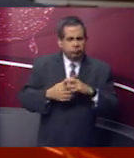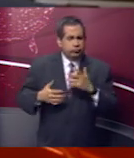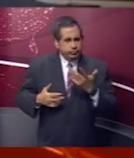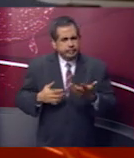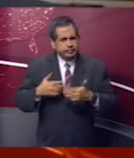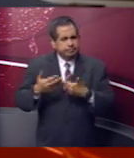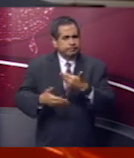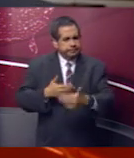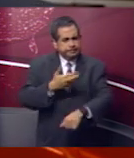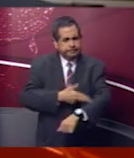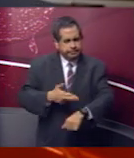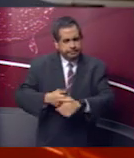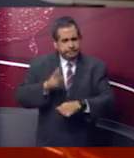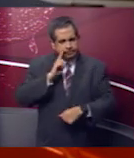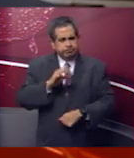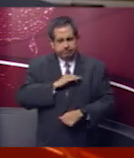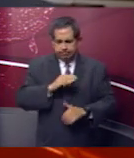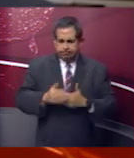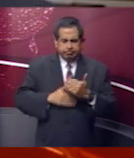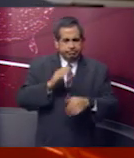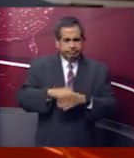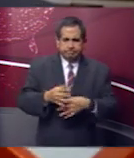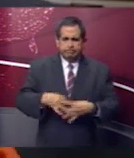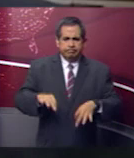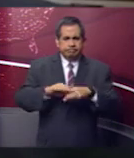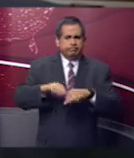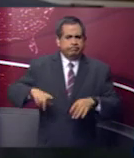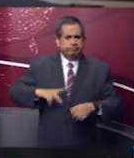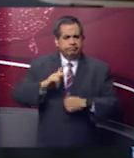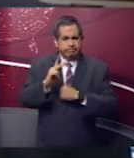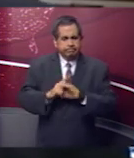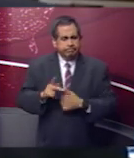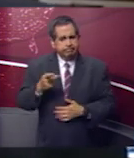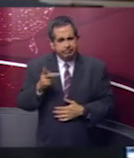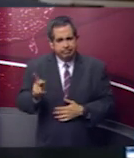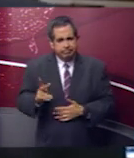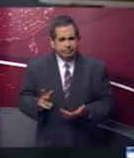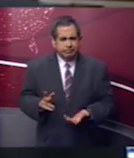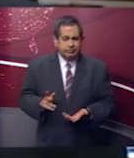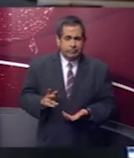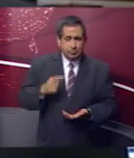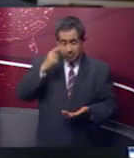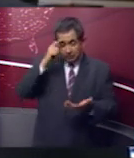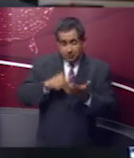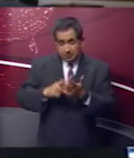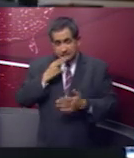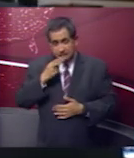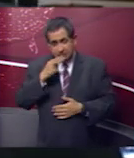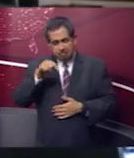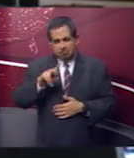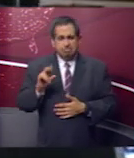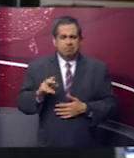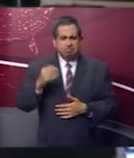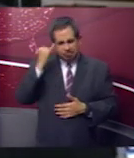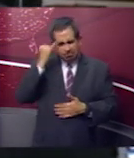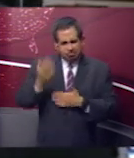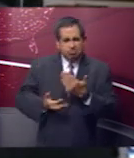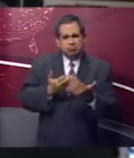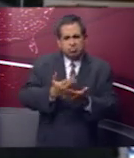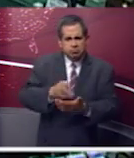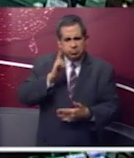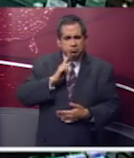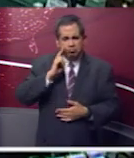para poder permitir gobernabilidad en el país. Sin embargo, no sé si vaya a funcionar en el país, es una propuesta que hay que